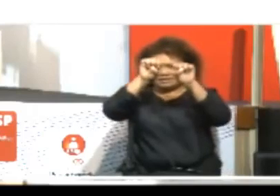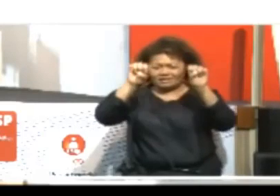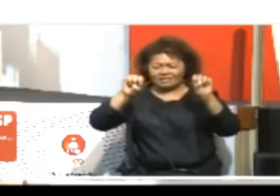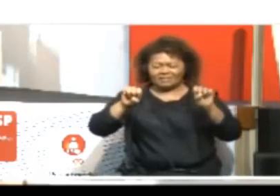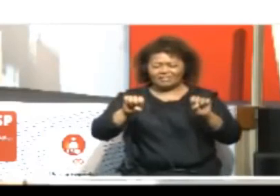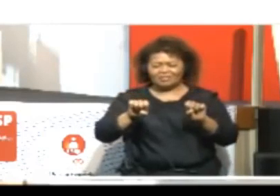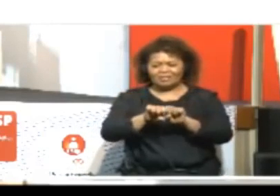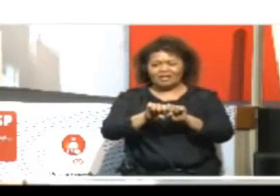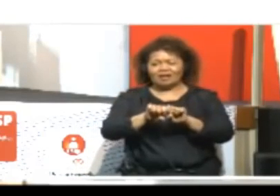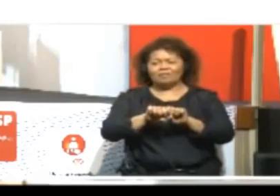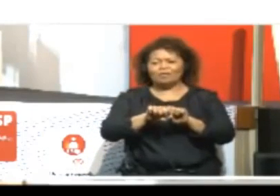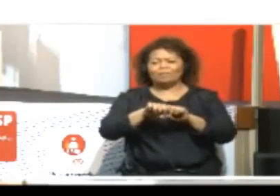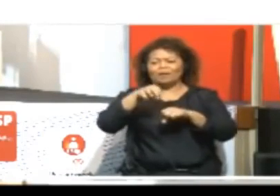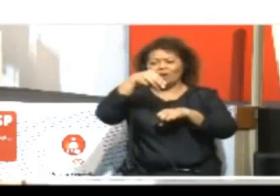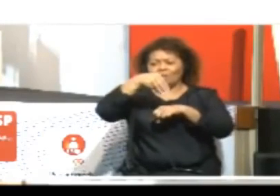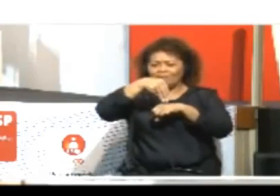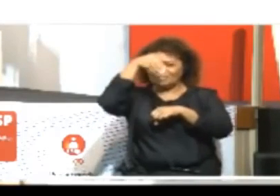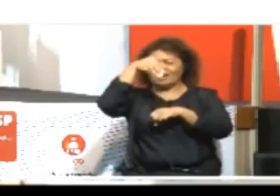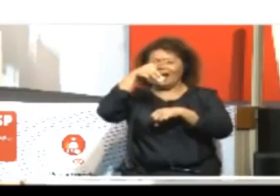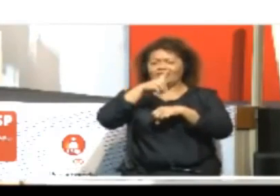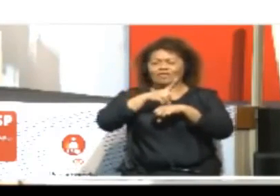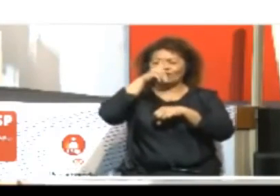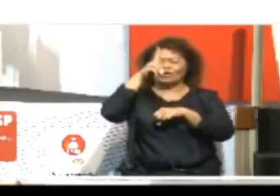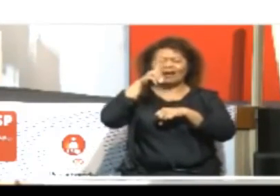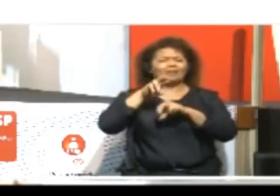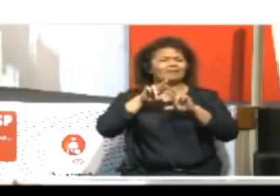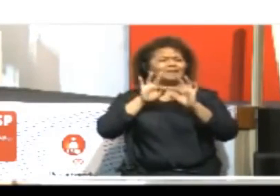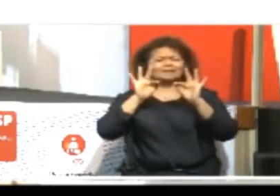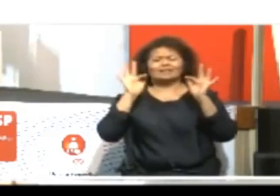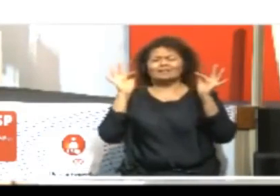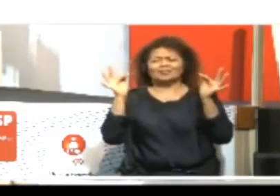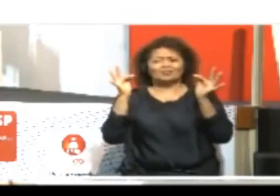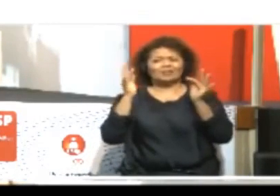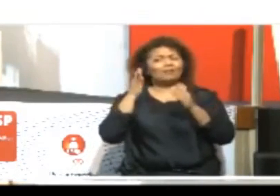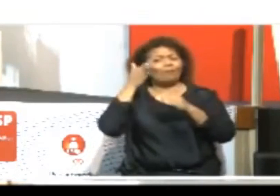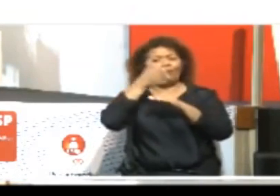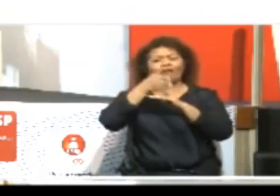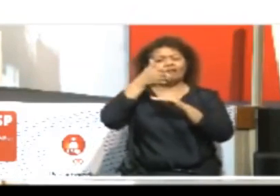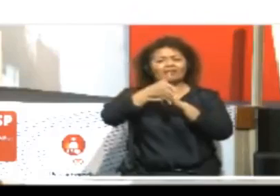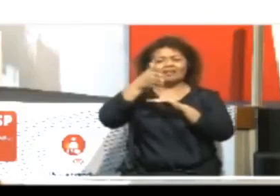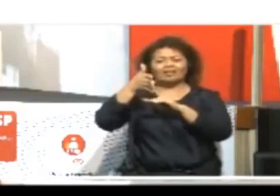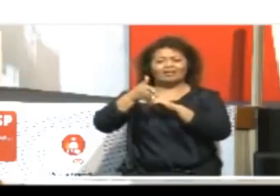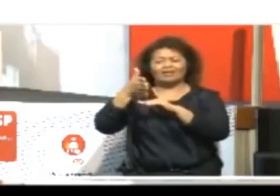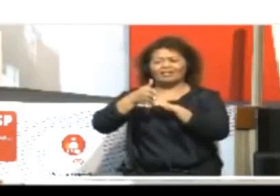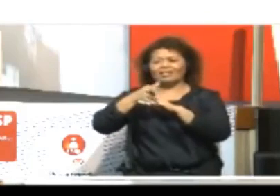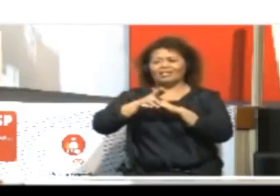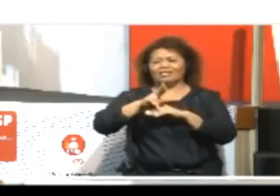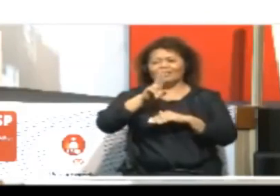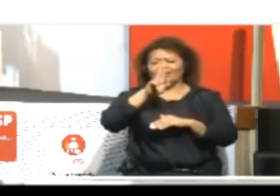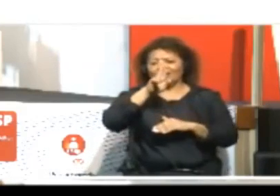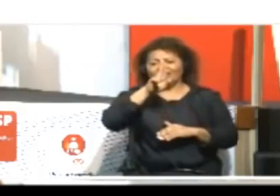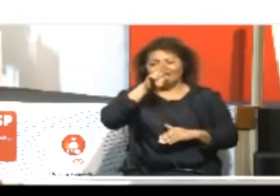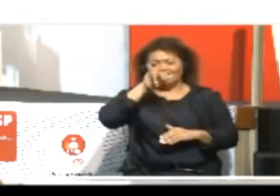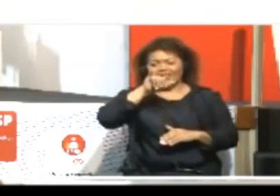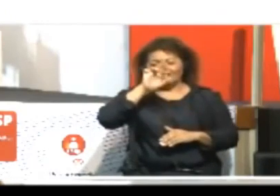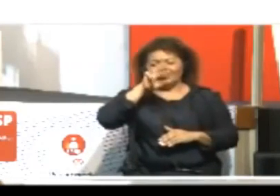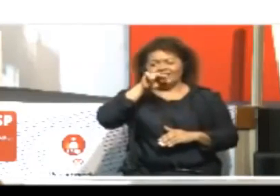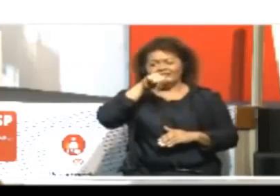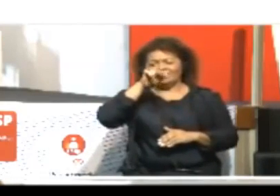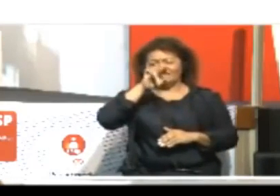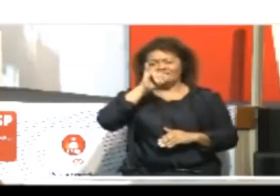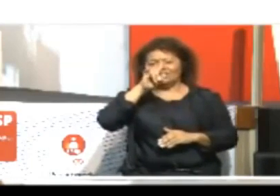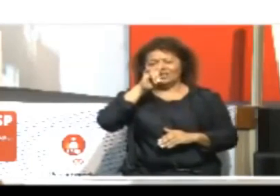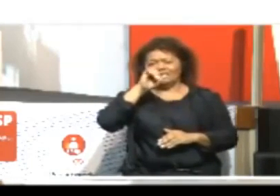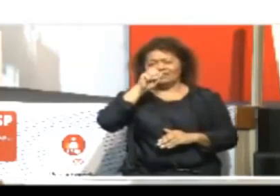simplemente venir a la Universidad de Indiana como Visiting Scholars, En ese caso no necesita nada, simplemente que